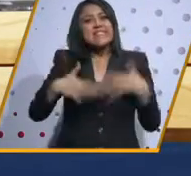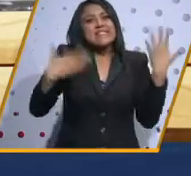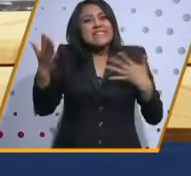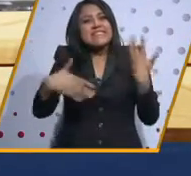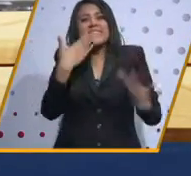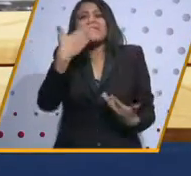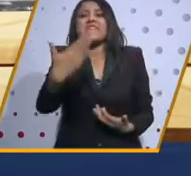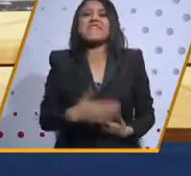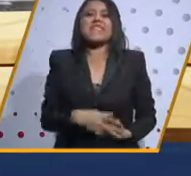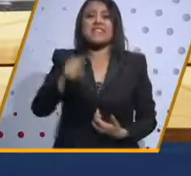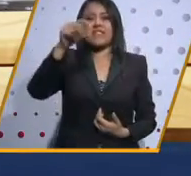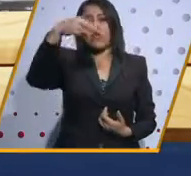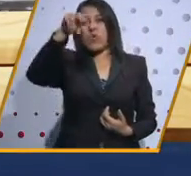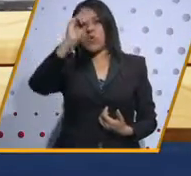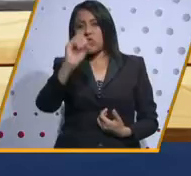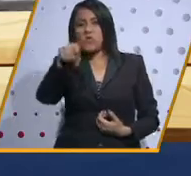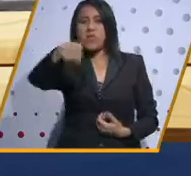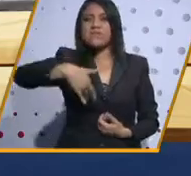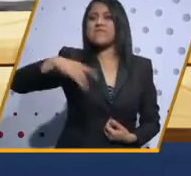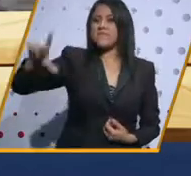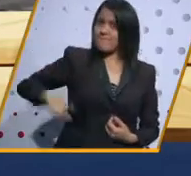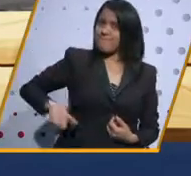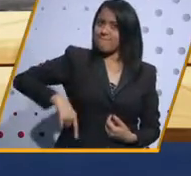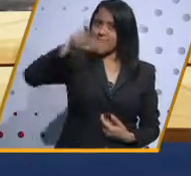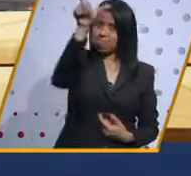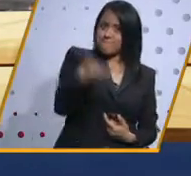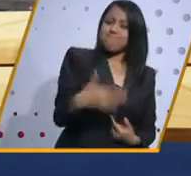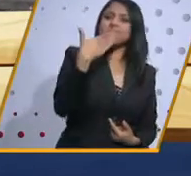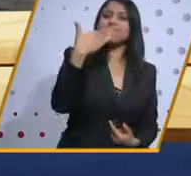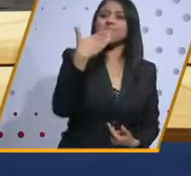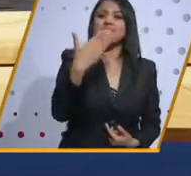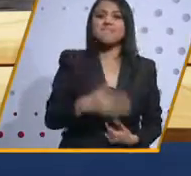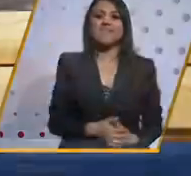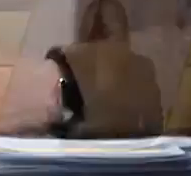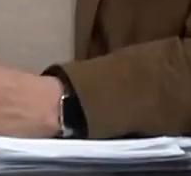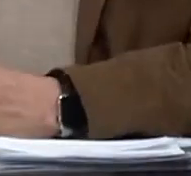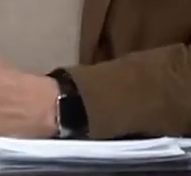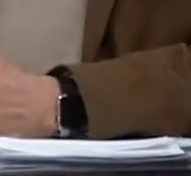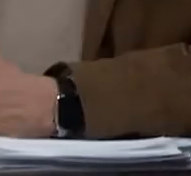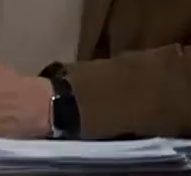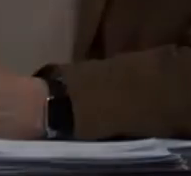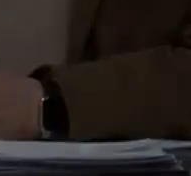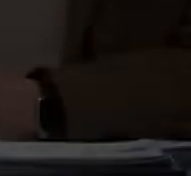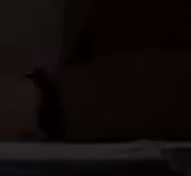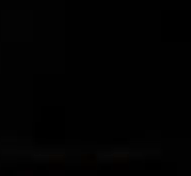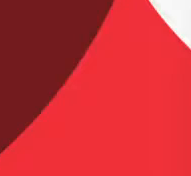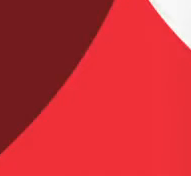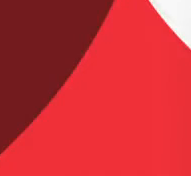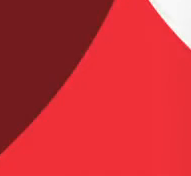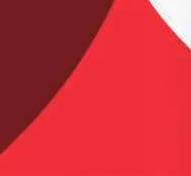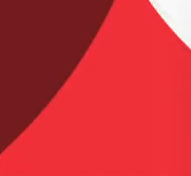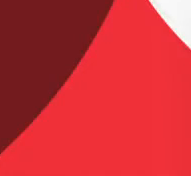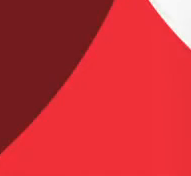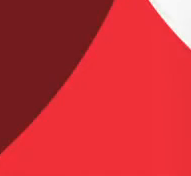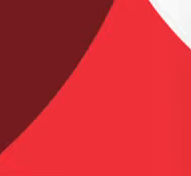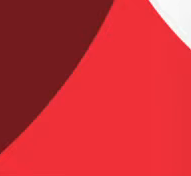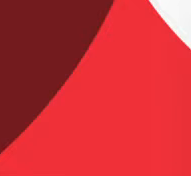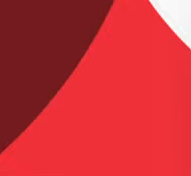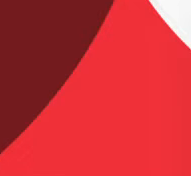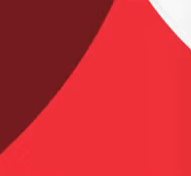señor Rosique, que es todo un tipazo, hombre, tío. ¡Ay, aquí a la villa, Rosique, hombre! ¡Ay, ay, ay, ay!